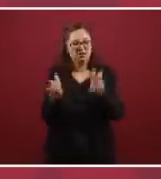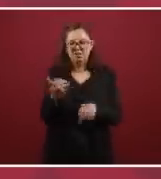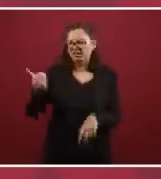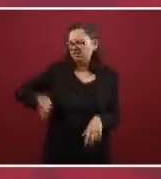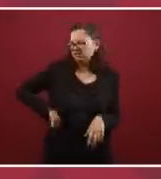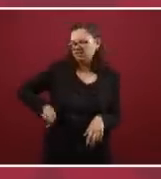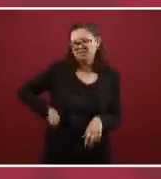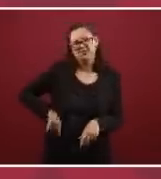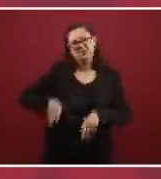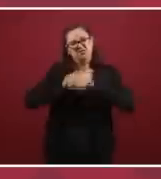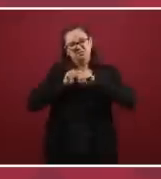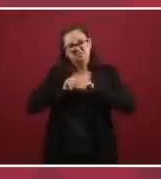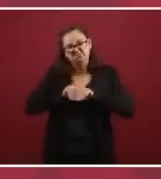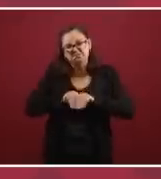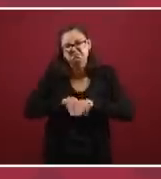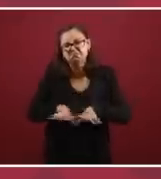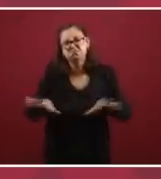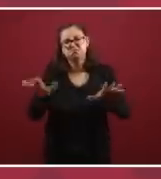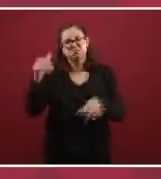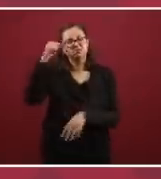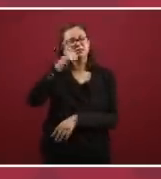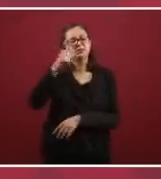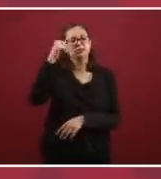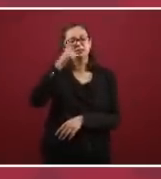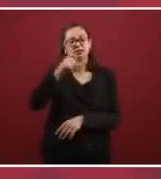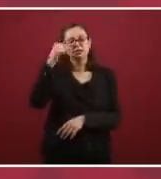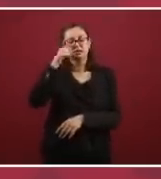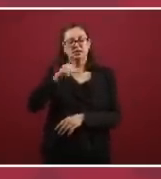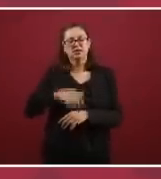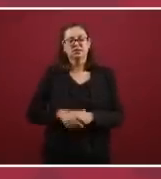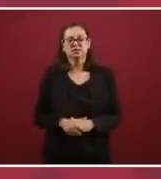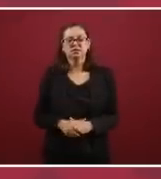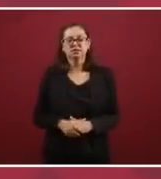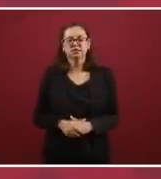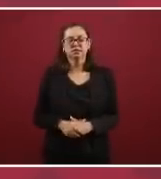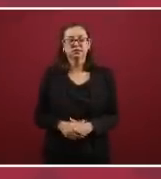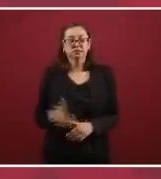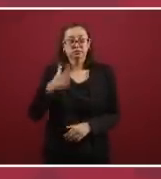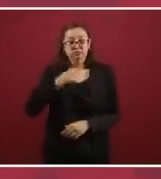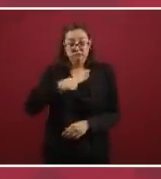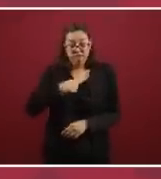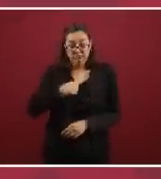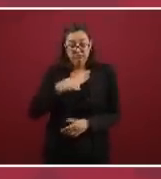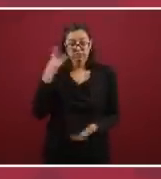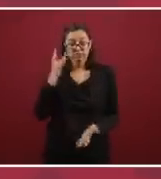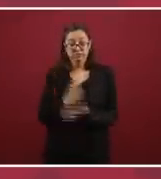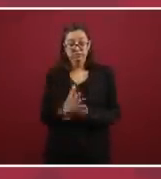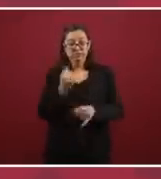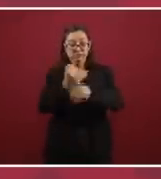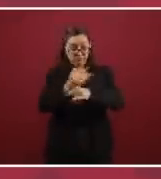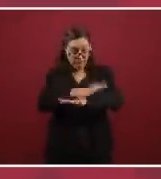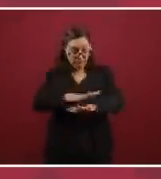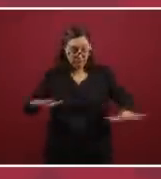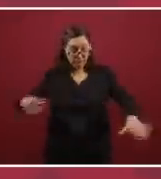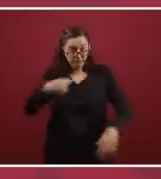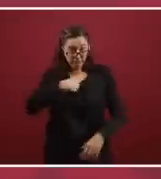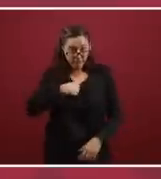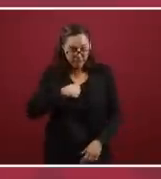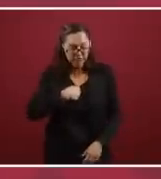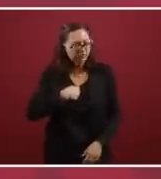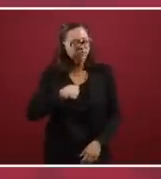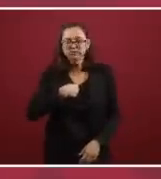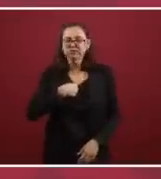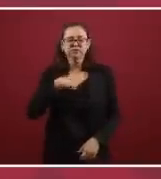información de primera. Porque no es lo que yo informo, sino es también lo